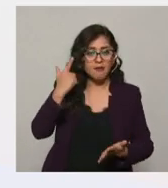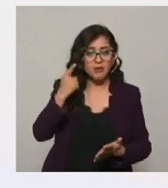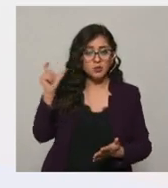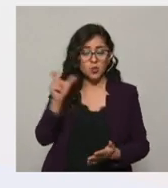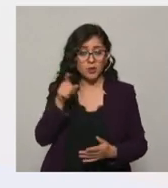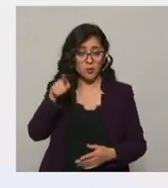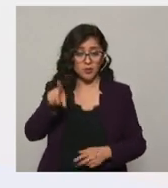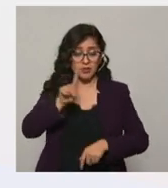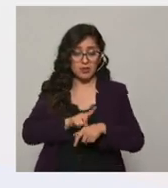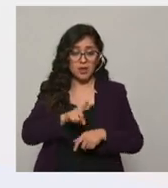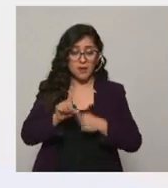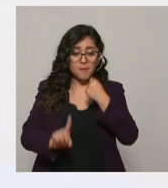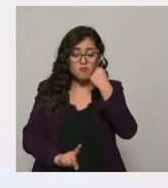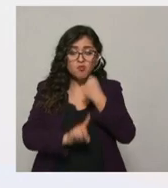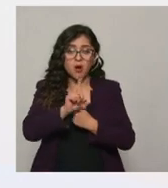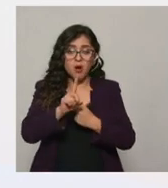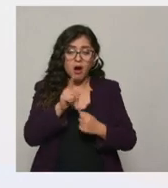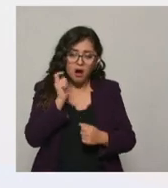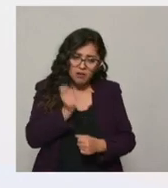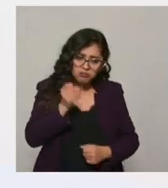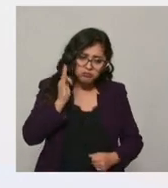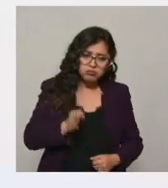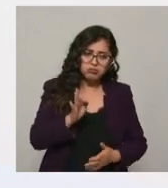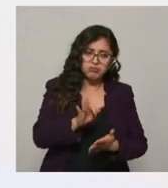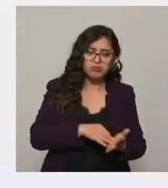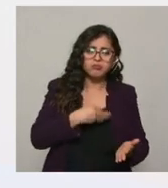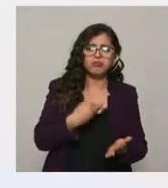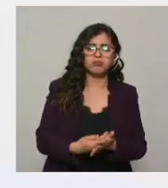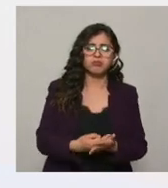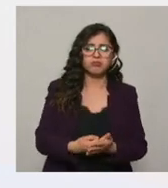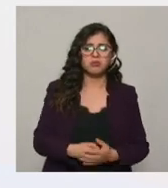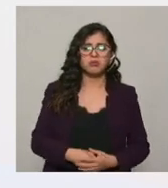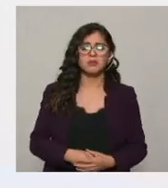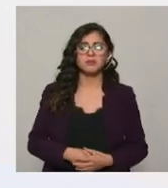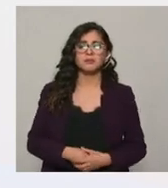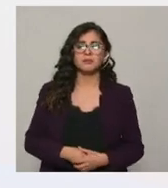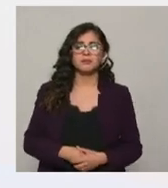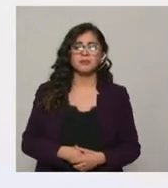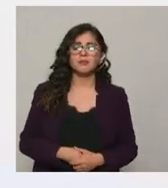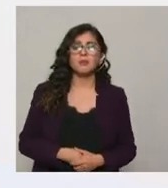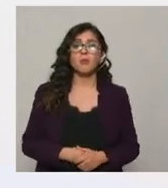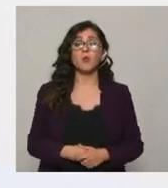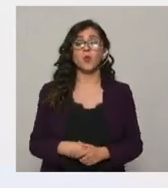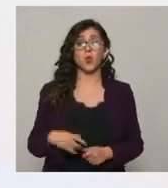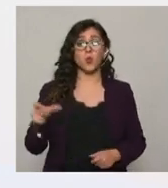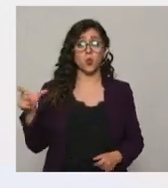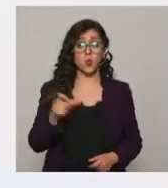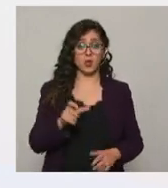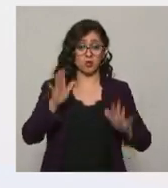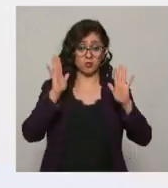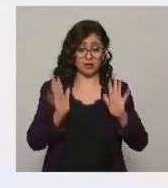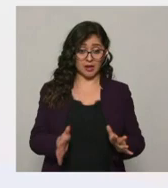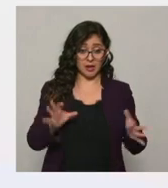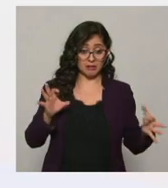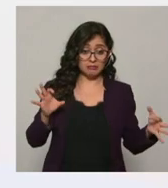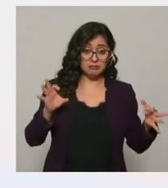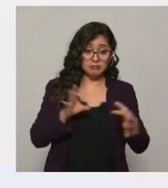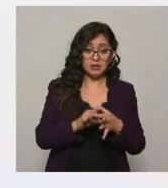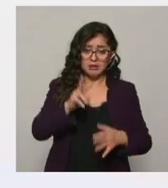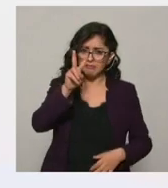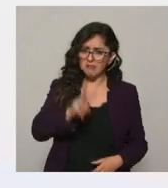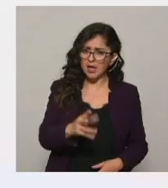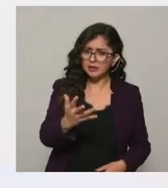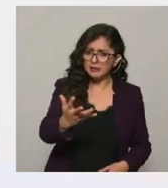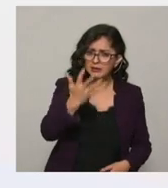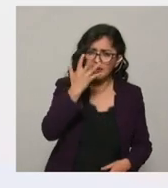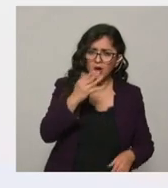los infiernos. Yo creo que cuando de verdad se empiece a tomar en serio el diálogo, porque, y es